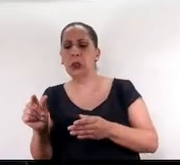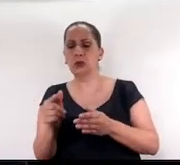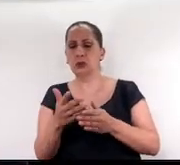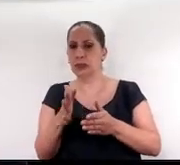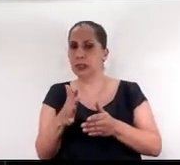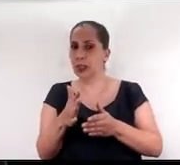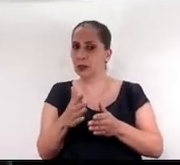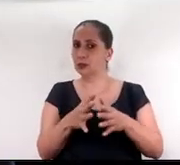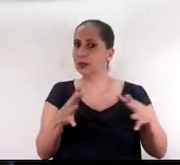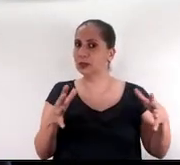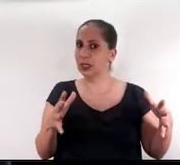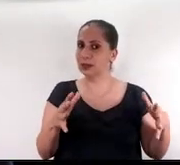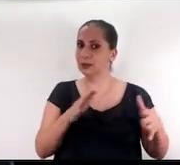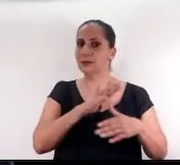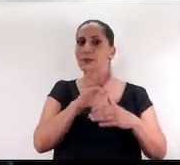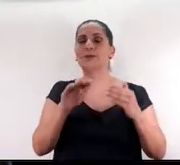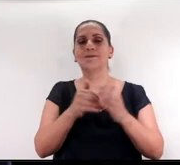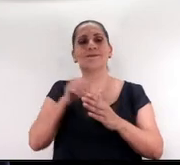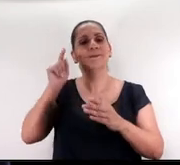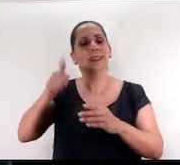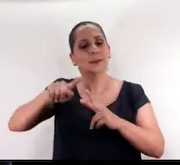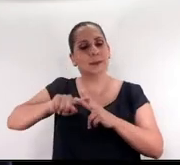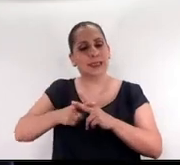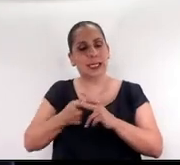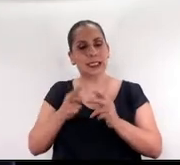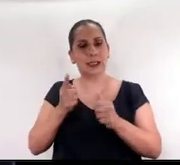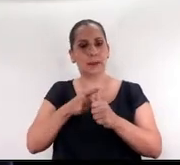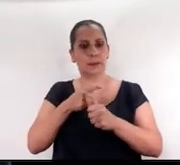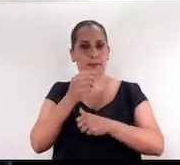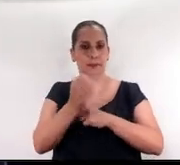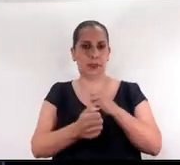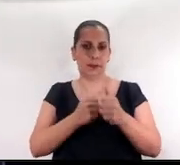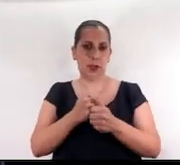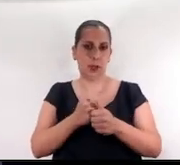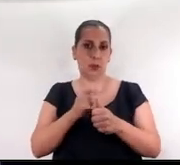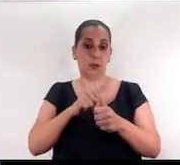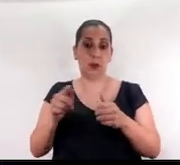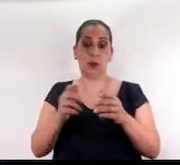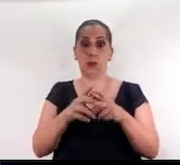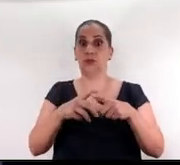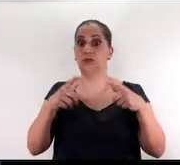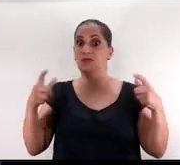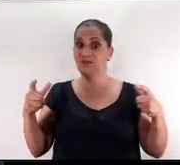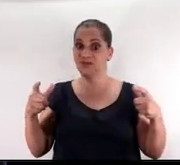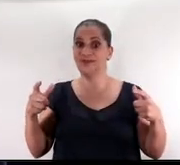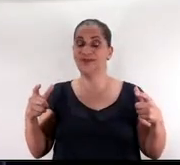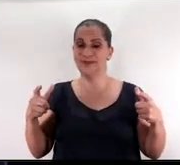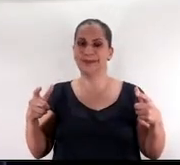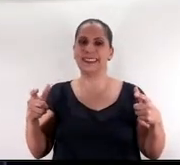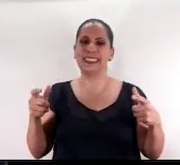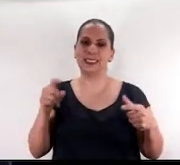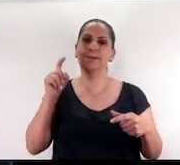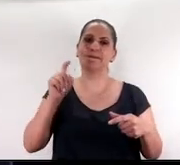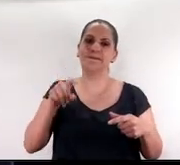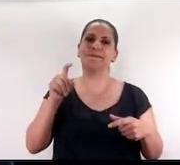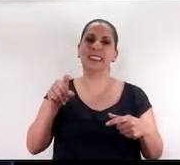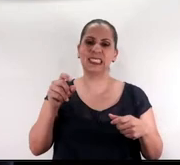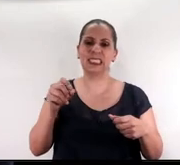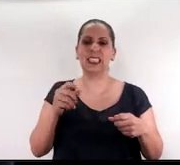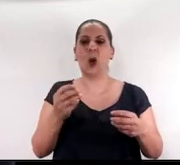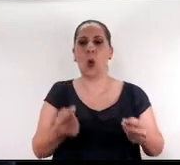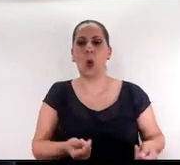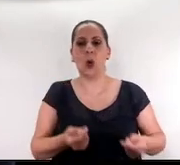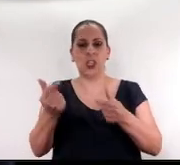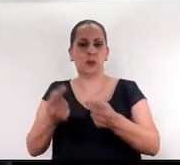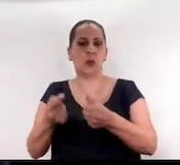grandes. Todos hay que empezarlos desde el primer año. Pero los grandes normalmente requieren con varias